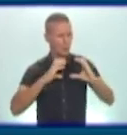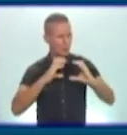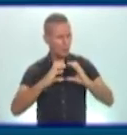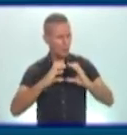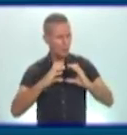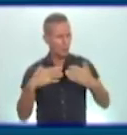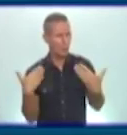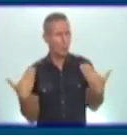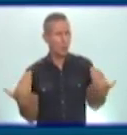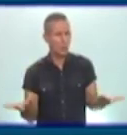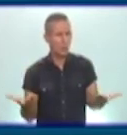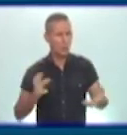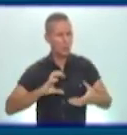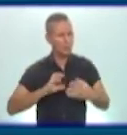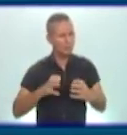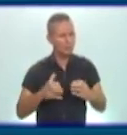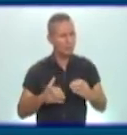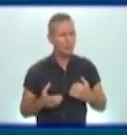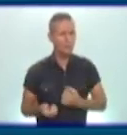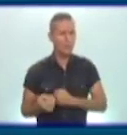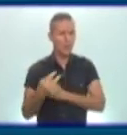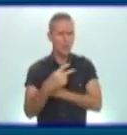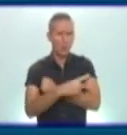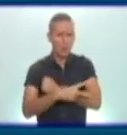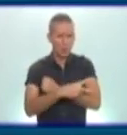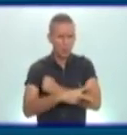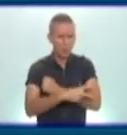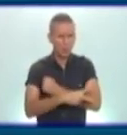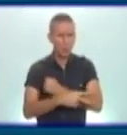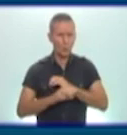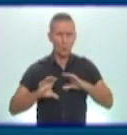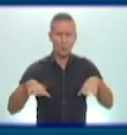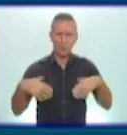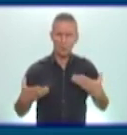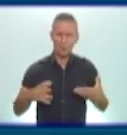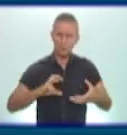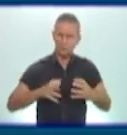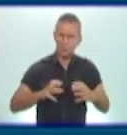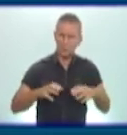se fue formando la nacionalidad cubana.